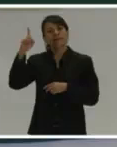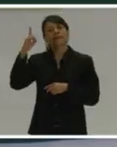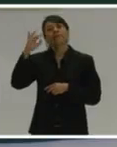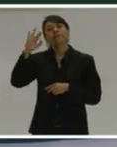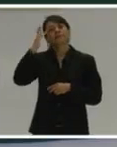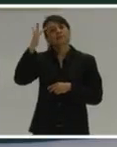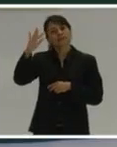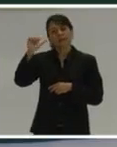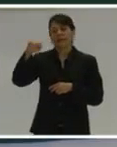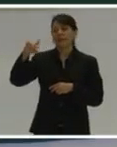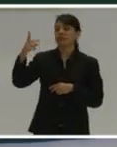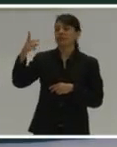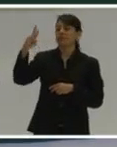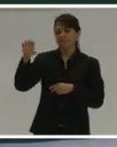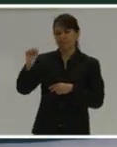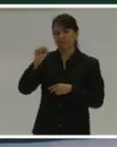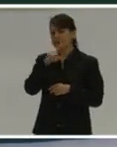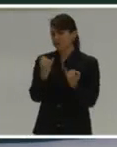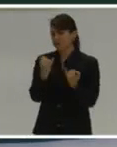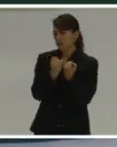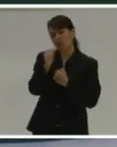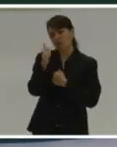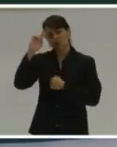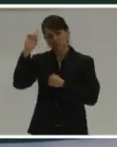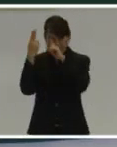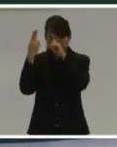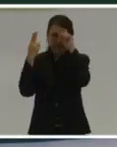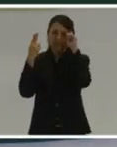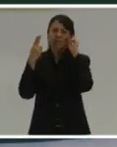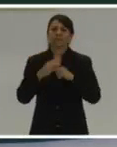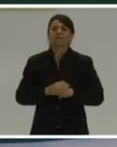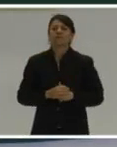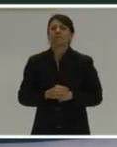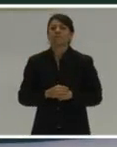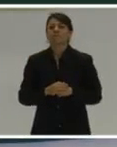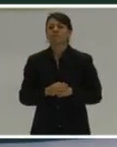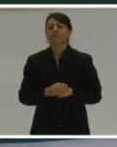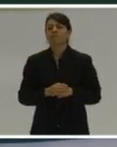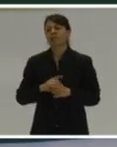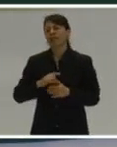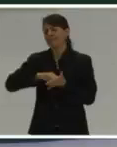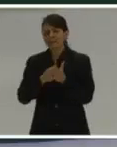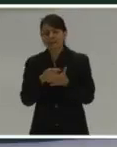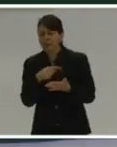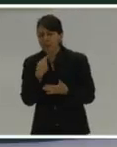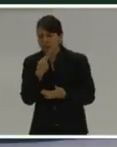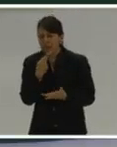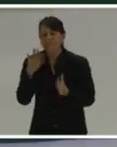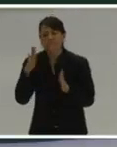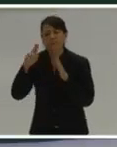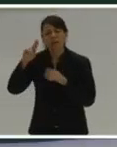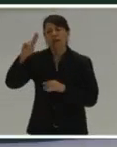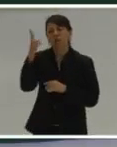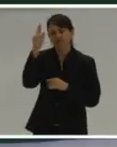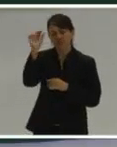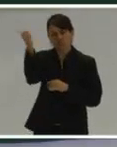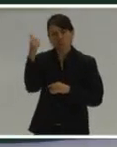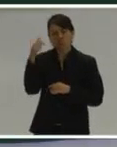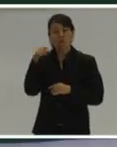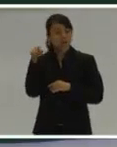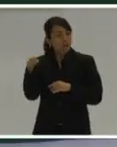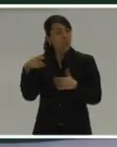y la Universidad Técnica de Oruro. Bueno, la maestra es integrante del